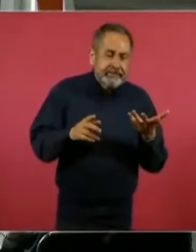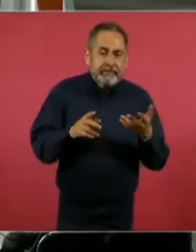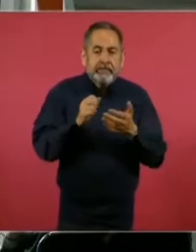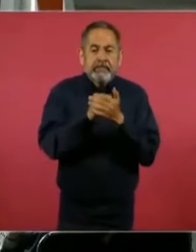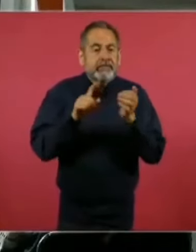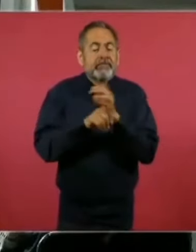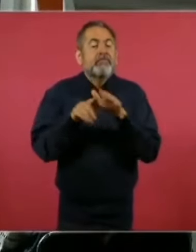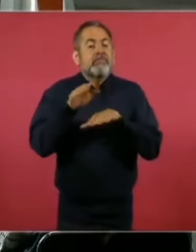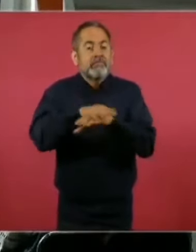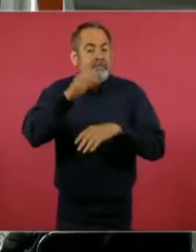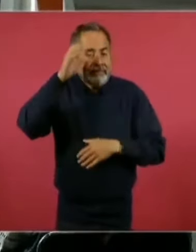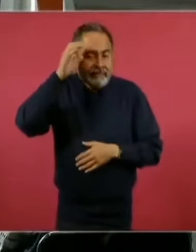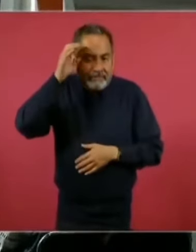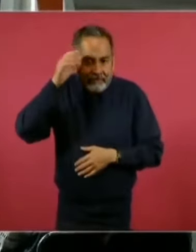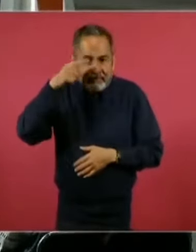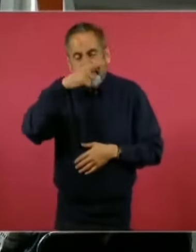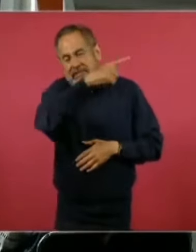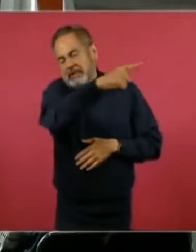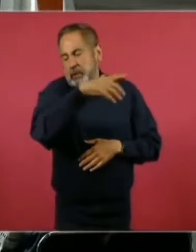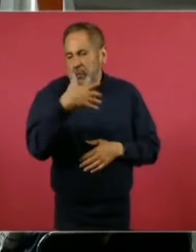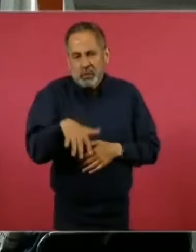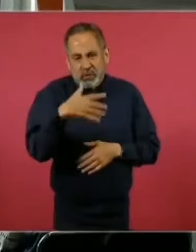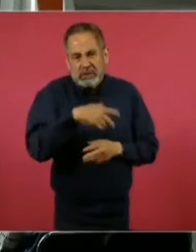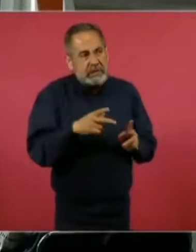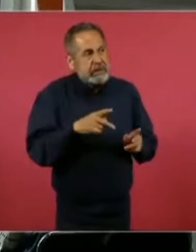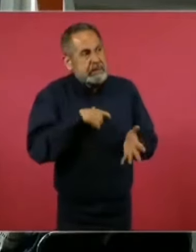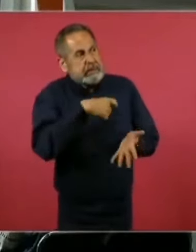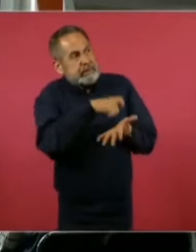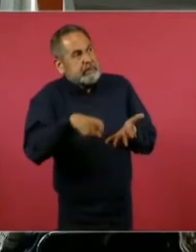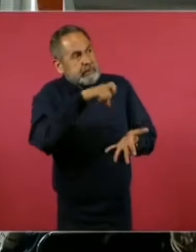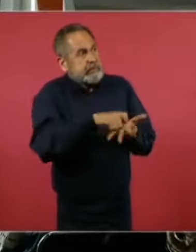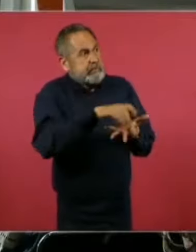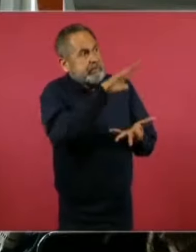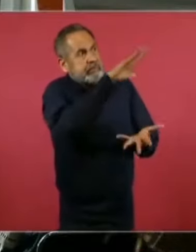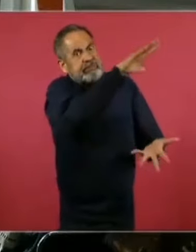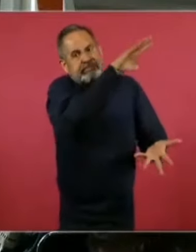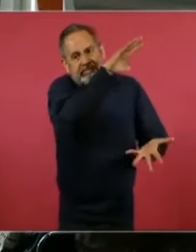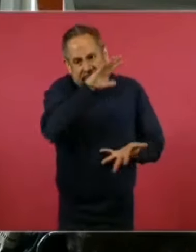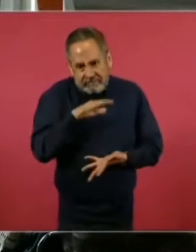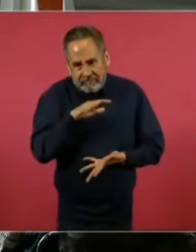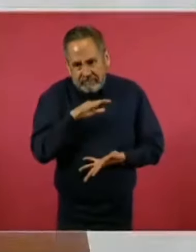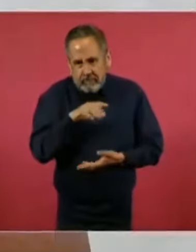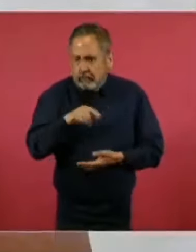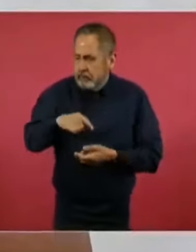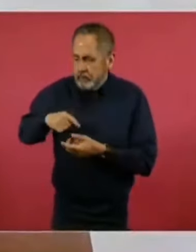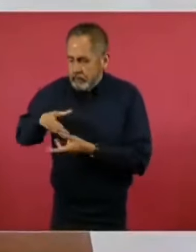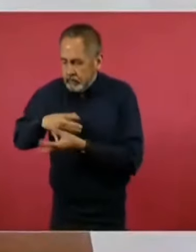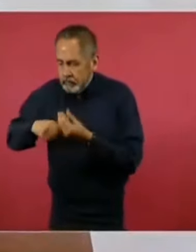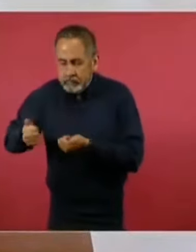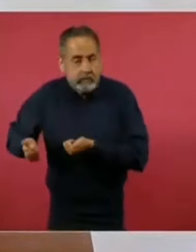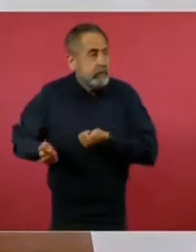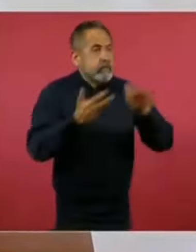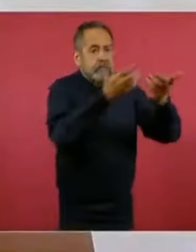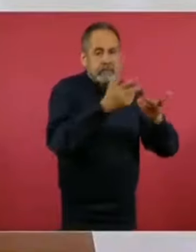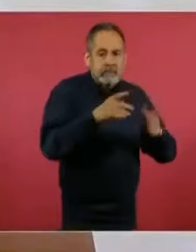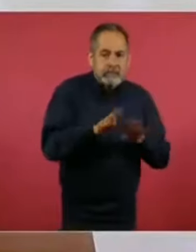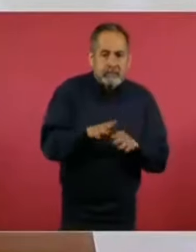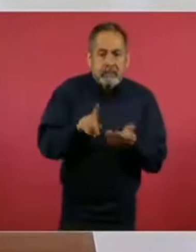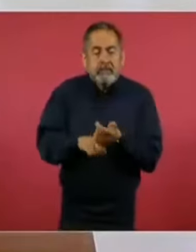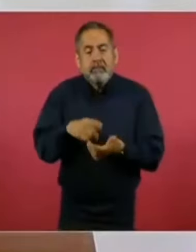Con relación a China, es más lo que nosotros compramos de China, contrabando muy duro que lo que